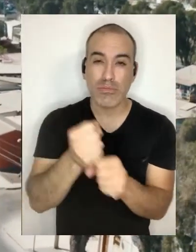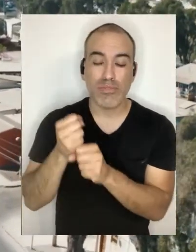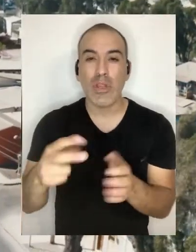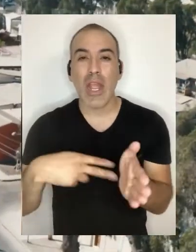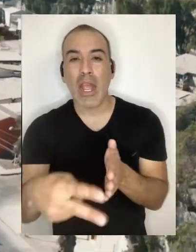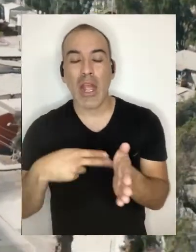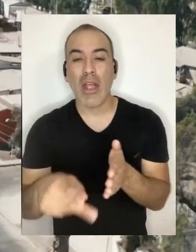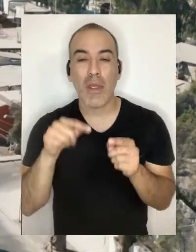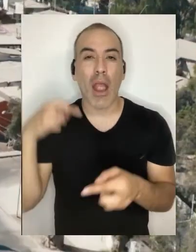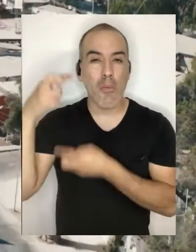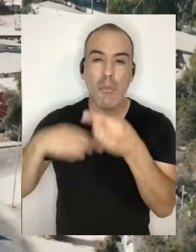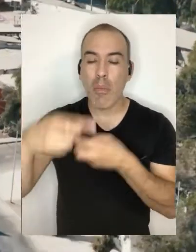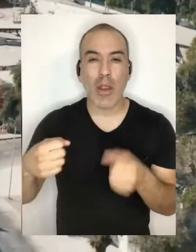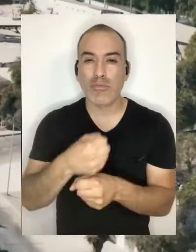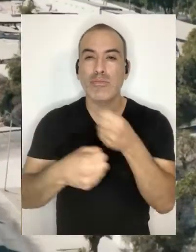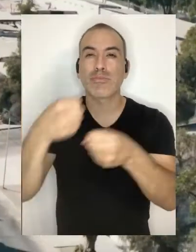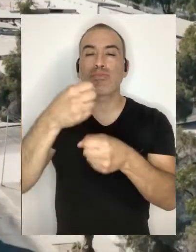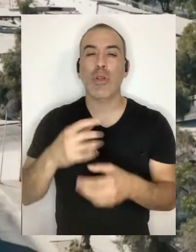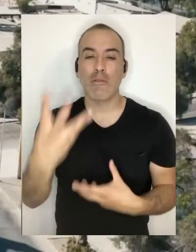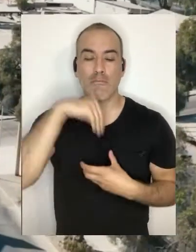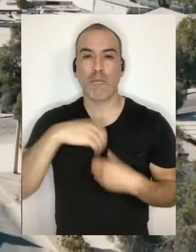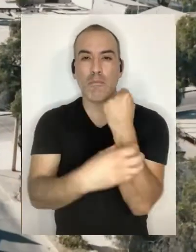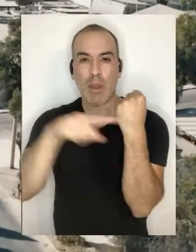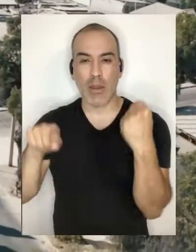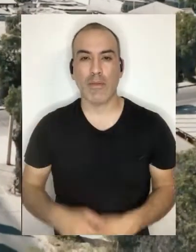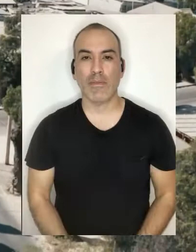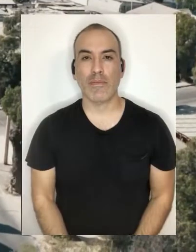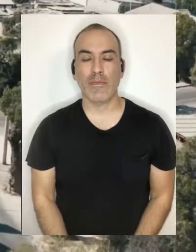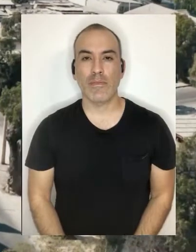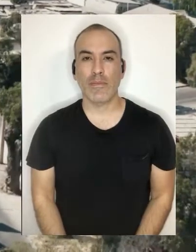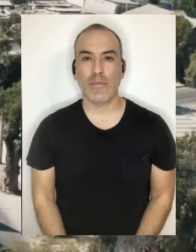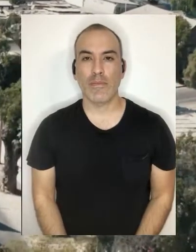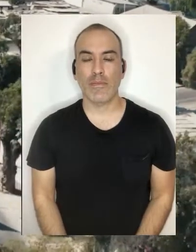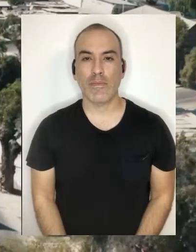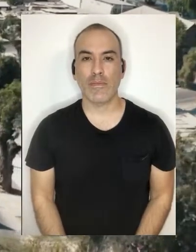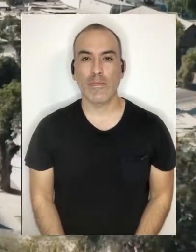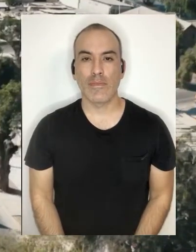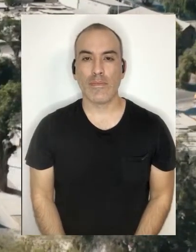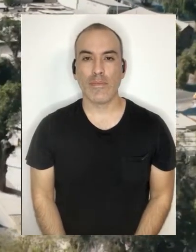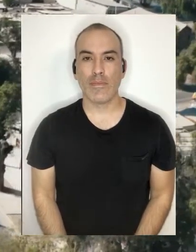parte del patrimonio de nuestra identidad atacameña.